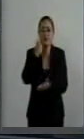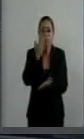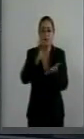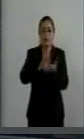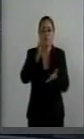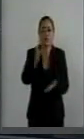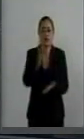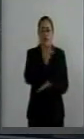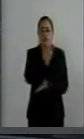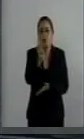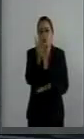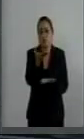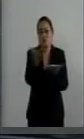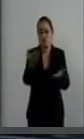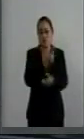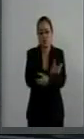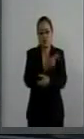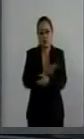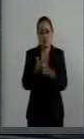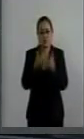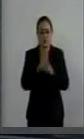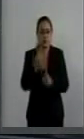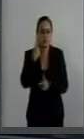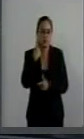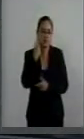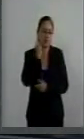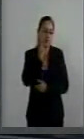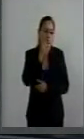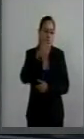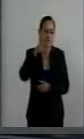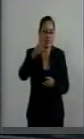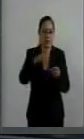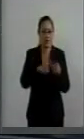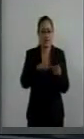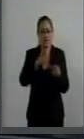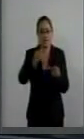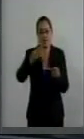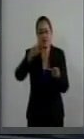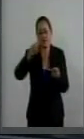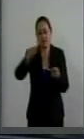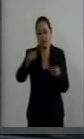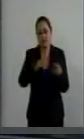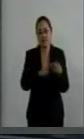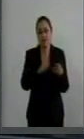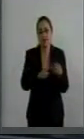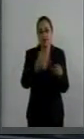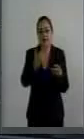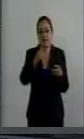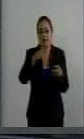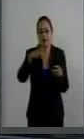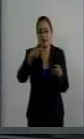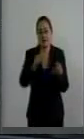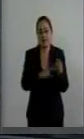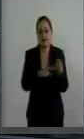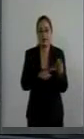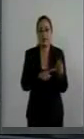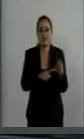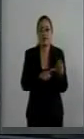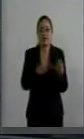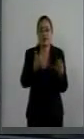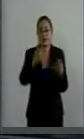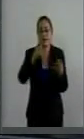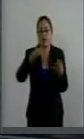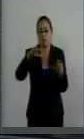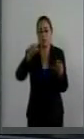a todos, a los coordinadores, al senador Puente, al senador Bartlett, al senador Herrera, al senador